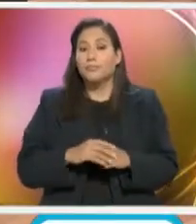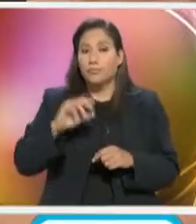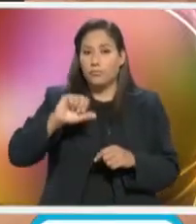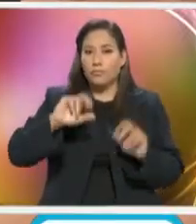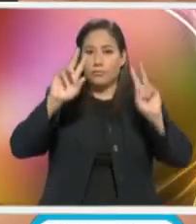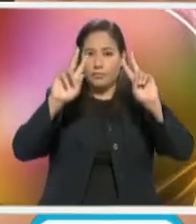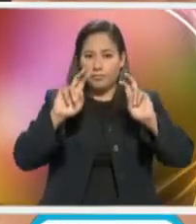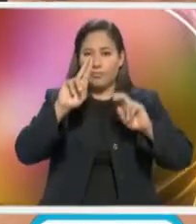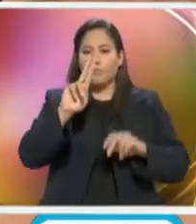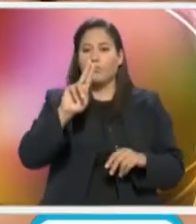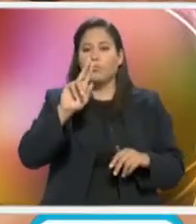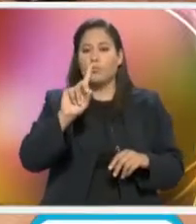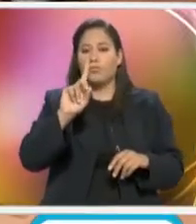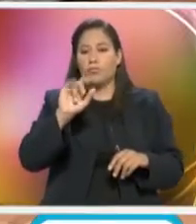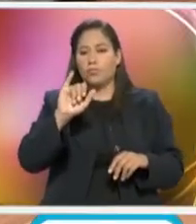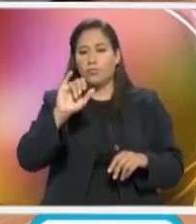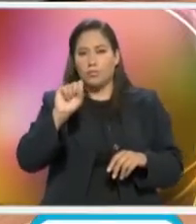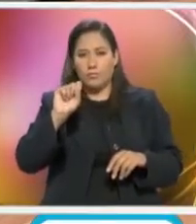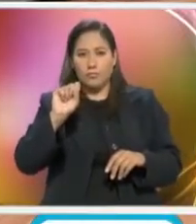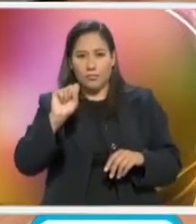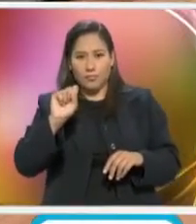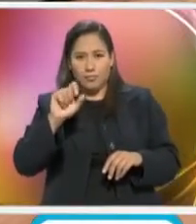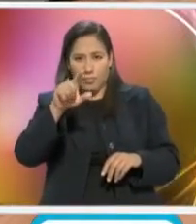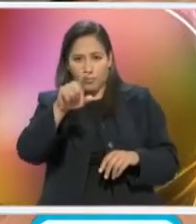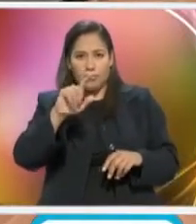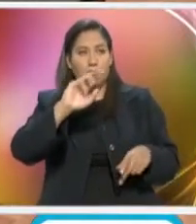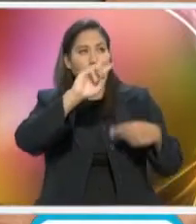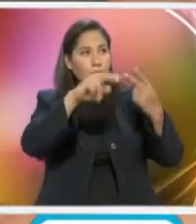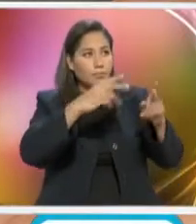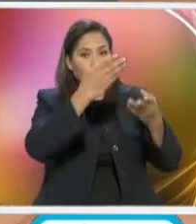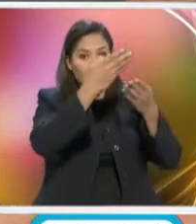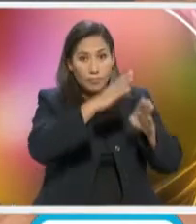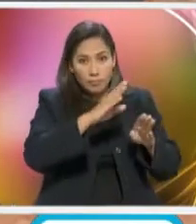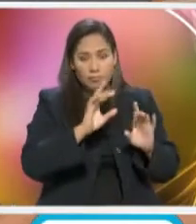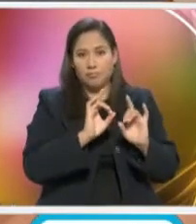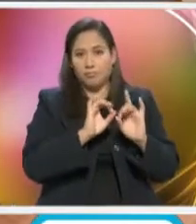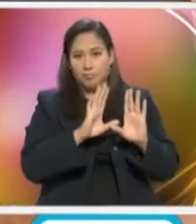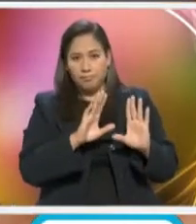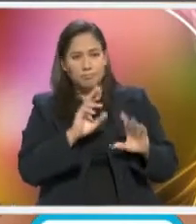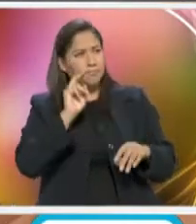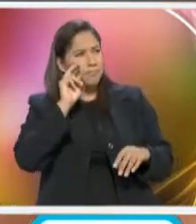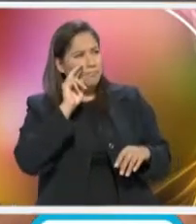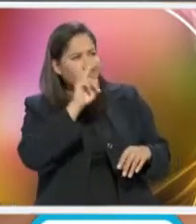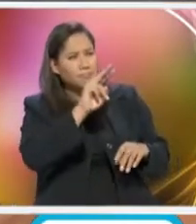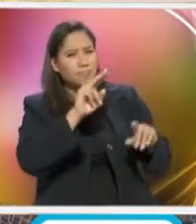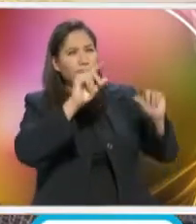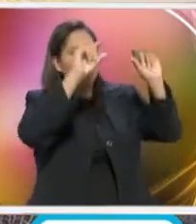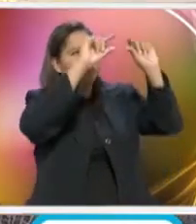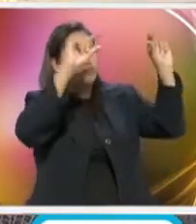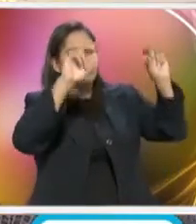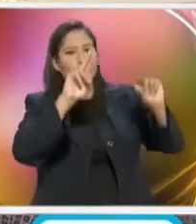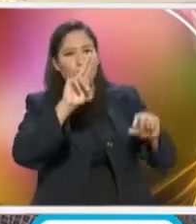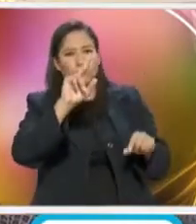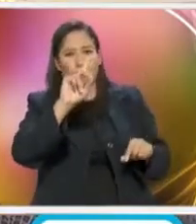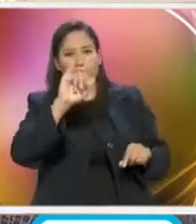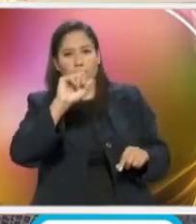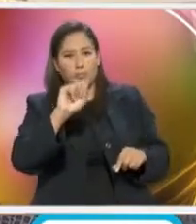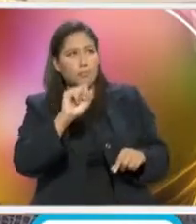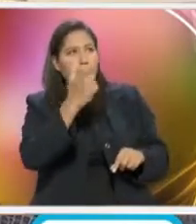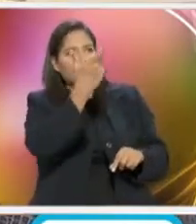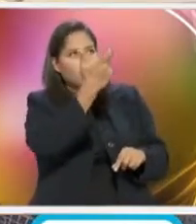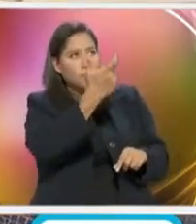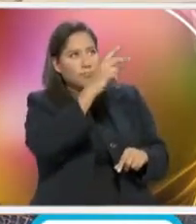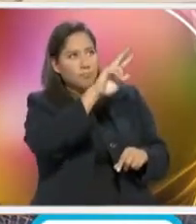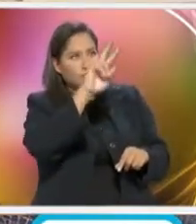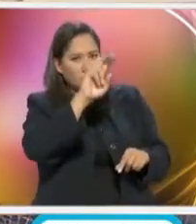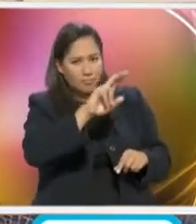de hoy. Este término que si tú vas a cualquier institución bancaria de repente ves, ¿no? Los letreros, las UDIs en tanto. ¿Pero qué son